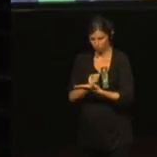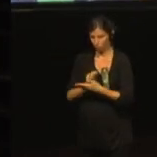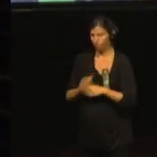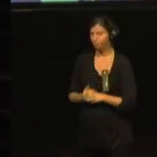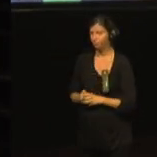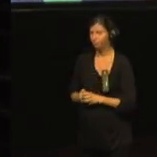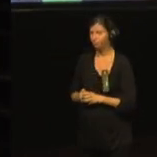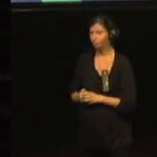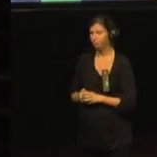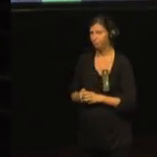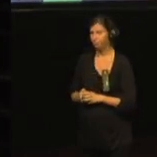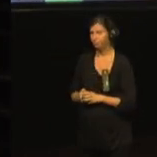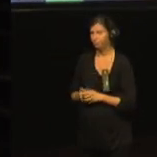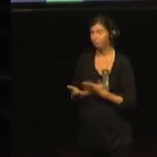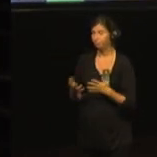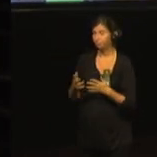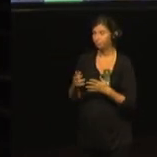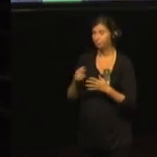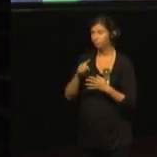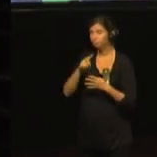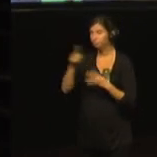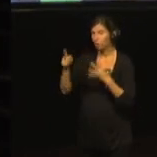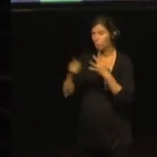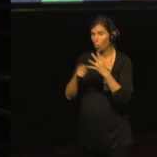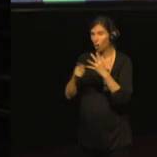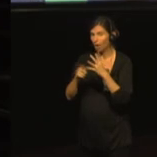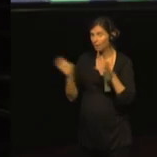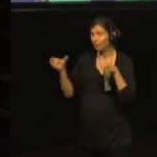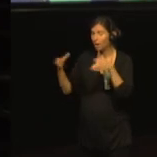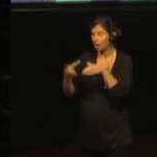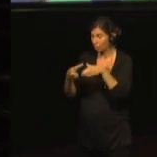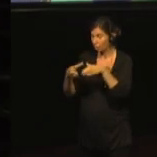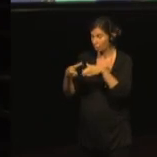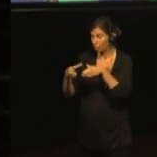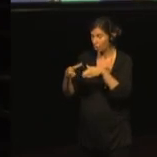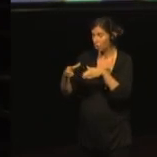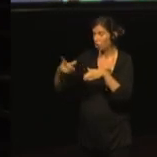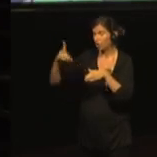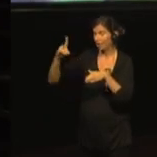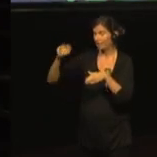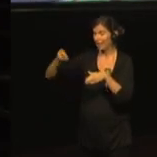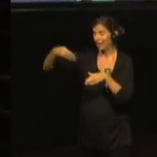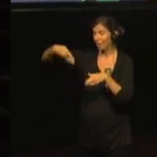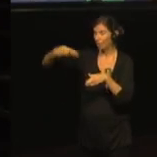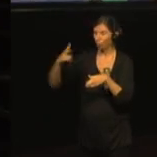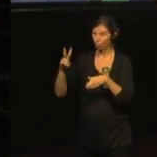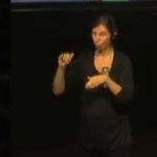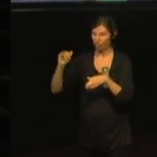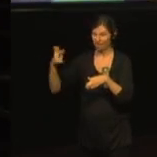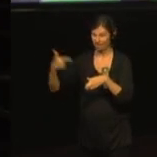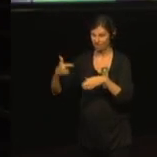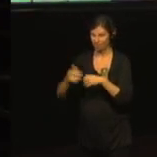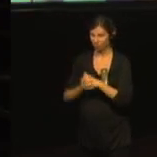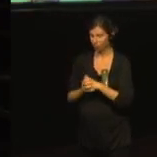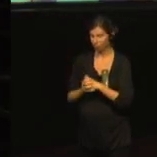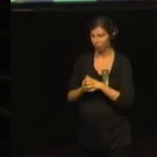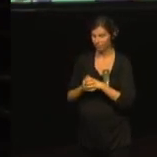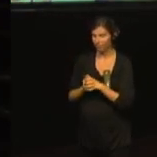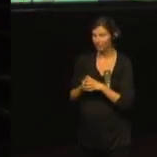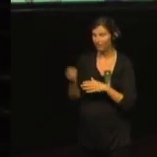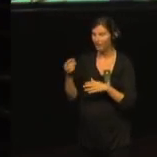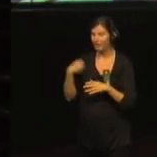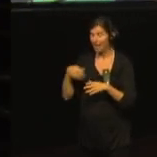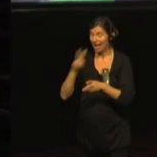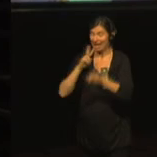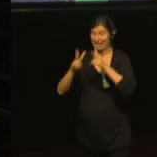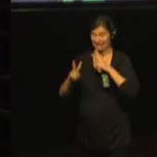cuarta reunión que realizamos en Hungary, pues ya tuvimos las respuestas del primer cuestionario, ya